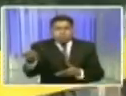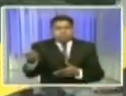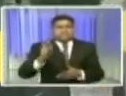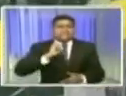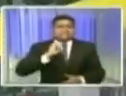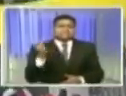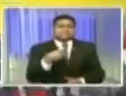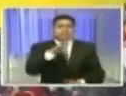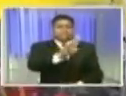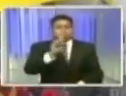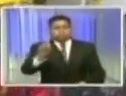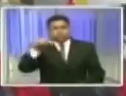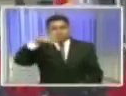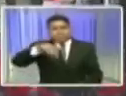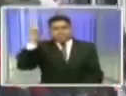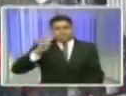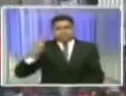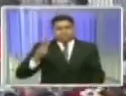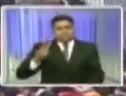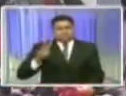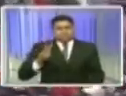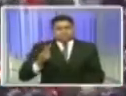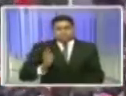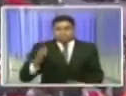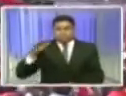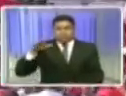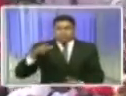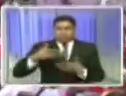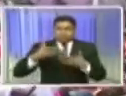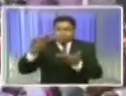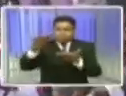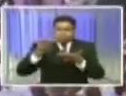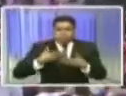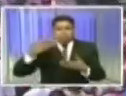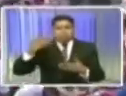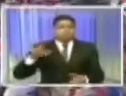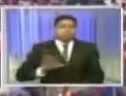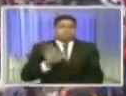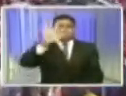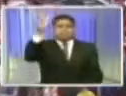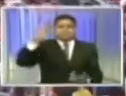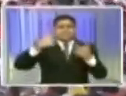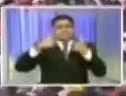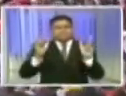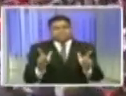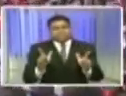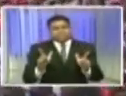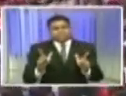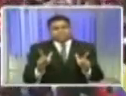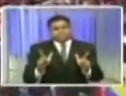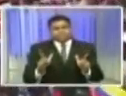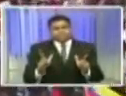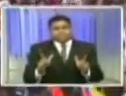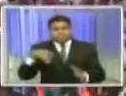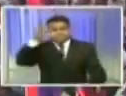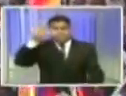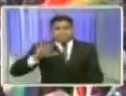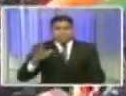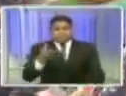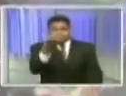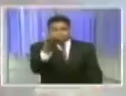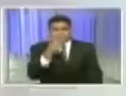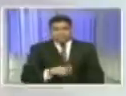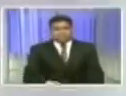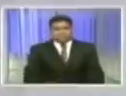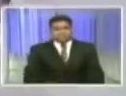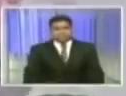le dejó esta patria libre, esta patria humana y soberana a ustedes, jóvenes.